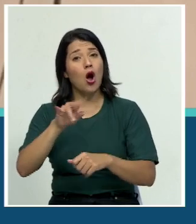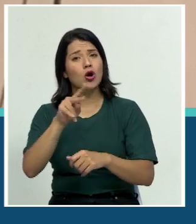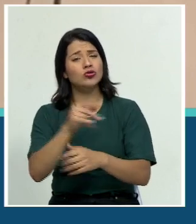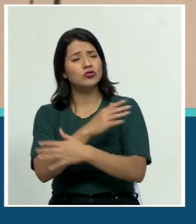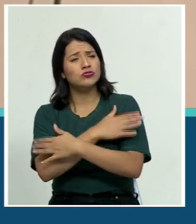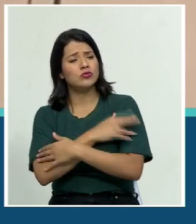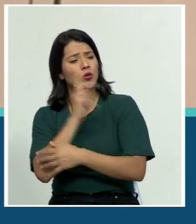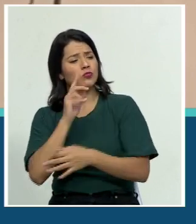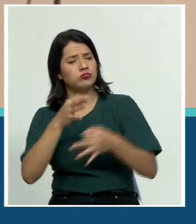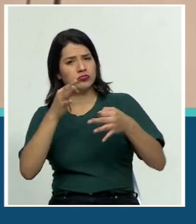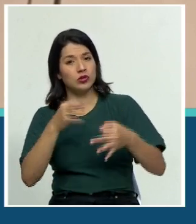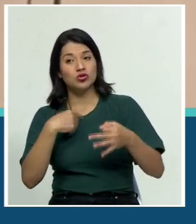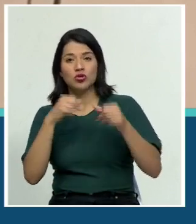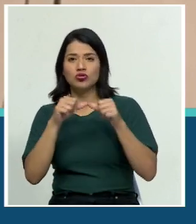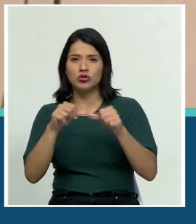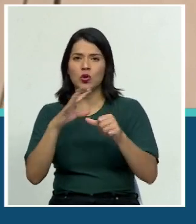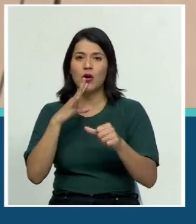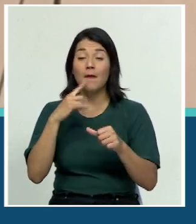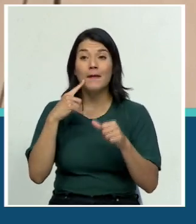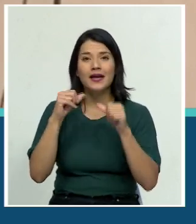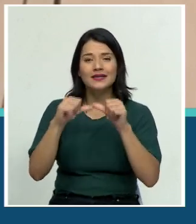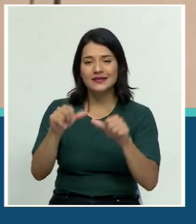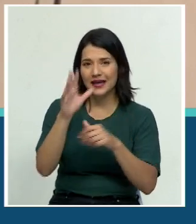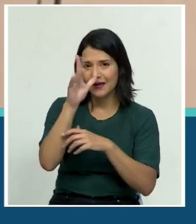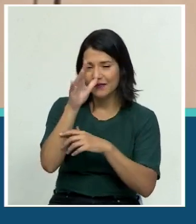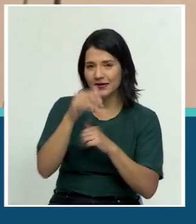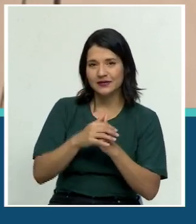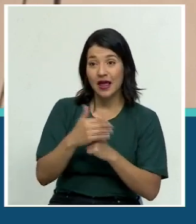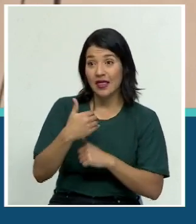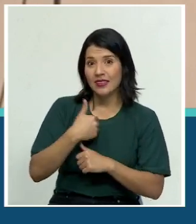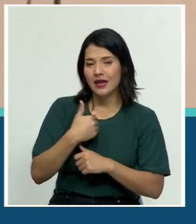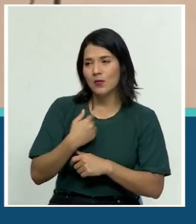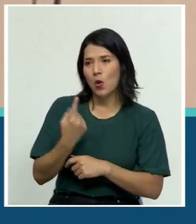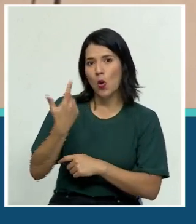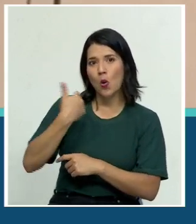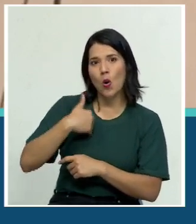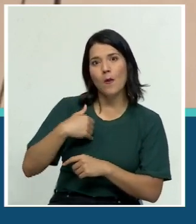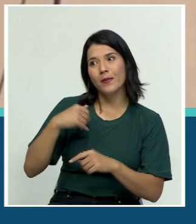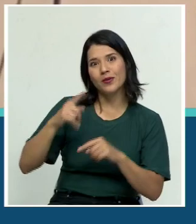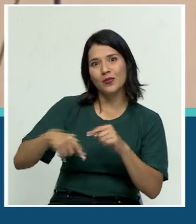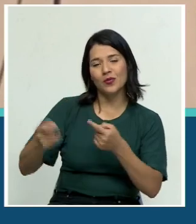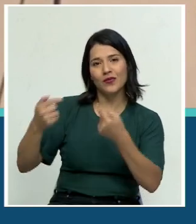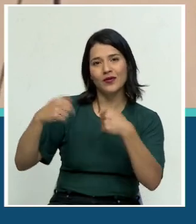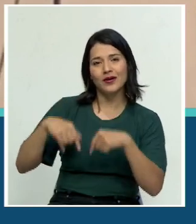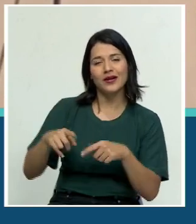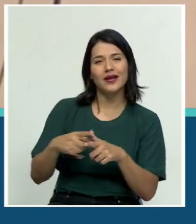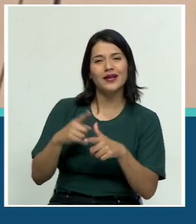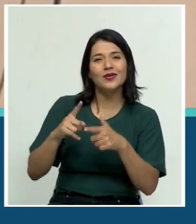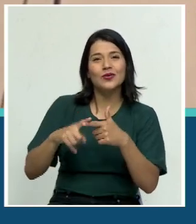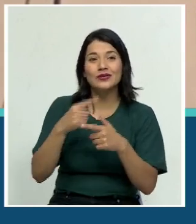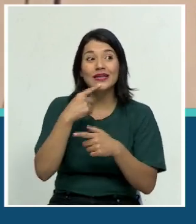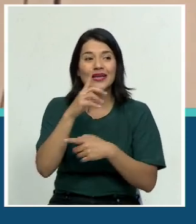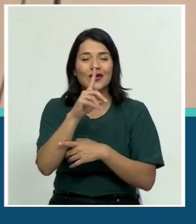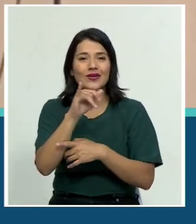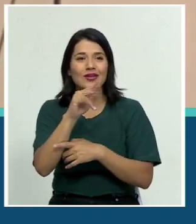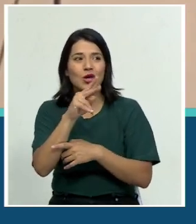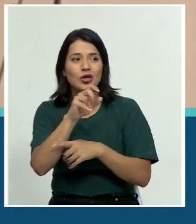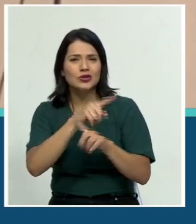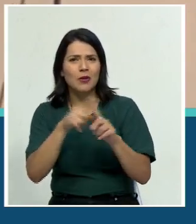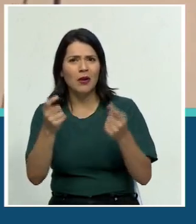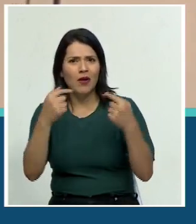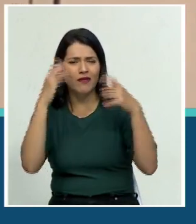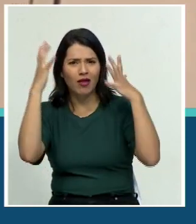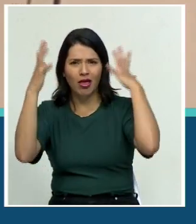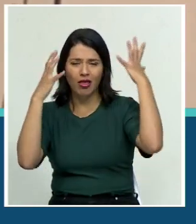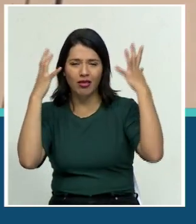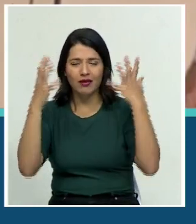elegante, voy a seguir adelante para seguir vacilando. Oiga, tenemos un carajo que venir hoy no pudo. Le quiero decir que Dionisio me dejó a mí un mechudo.